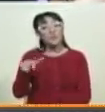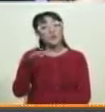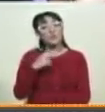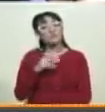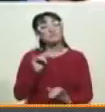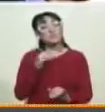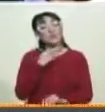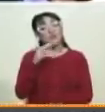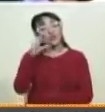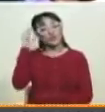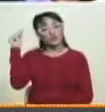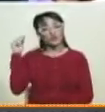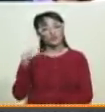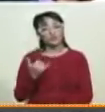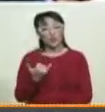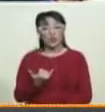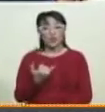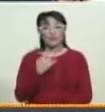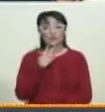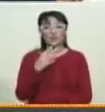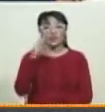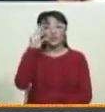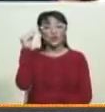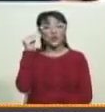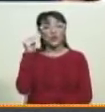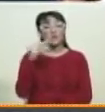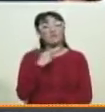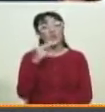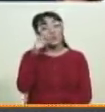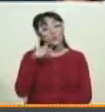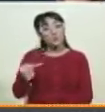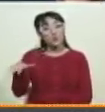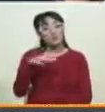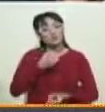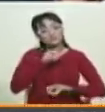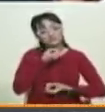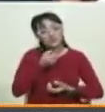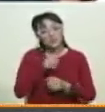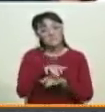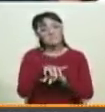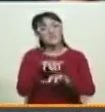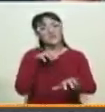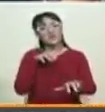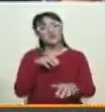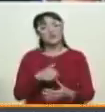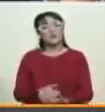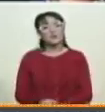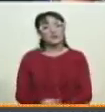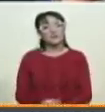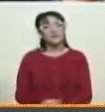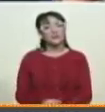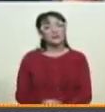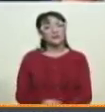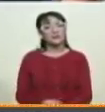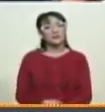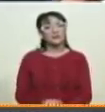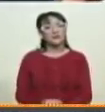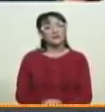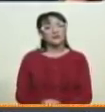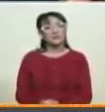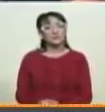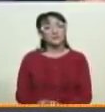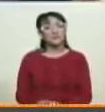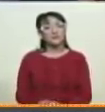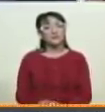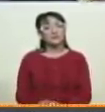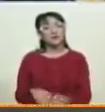voz de Dios. Hoy la voz de Dios, la voz del pueblo, se está expresando por millones en los 14.000 centros de votación a nivel